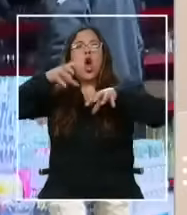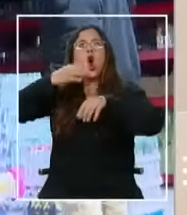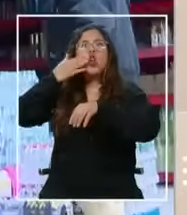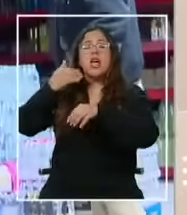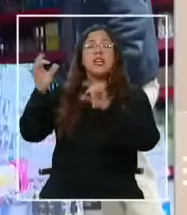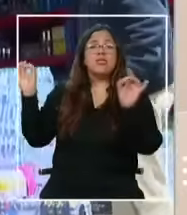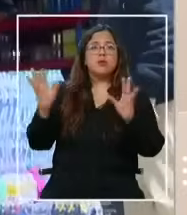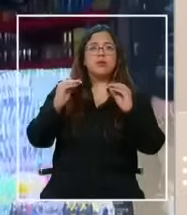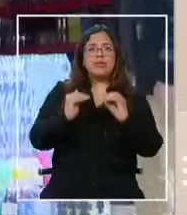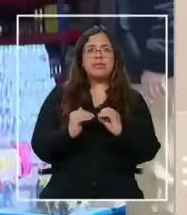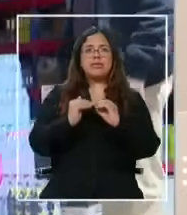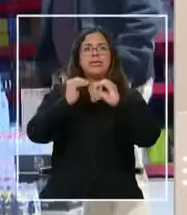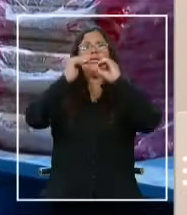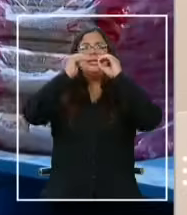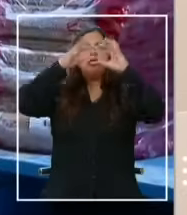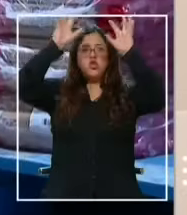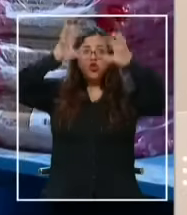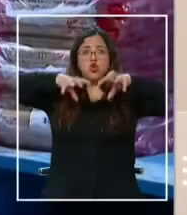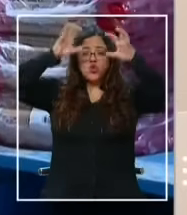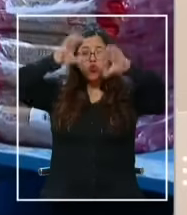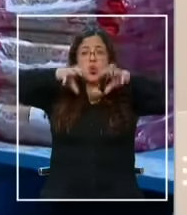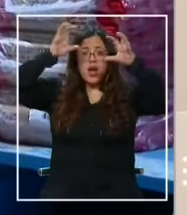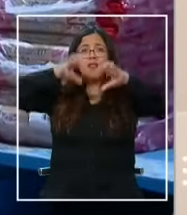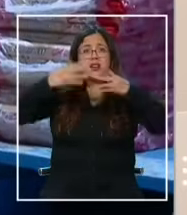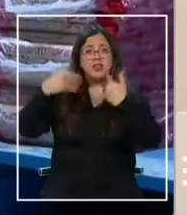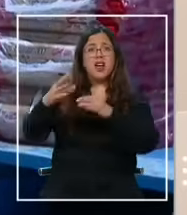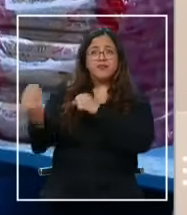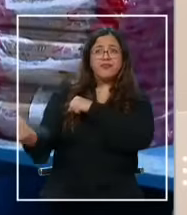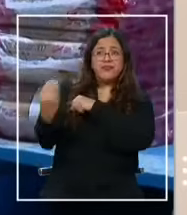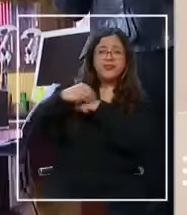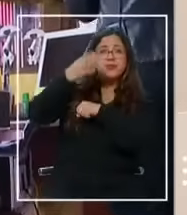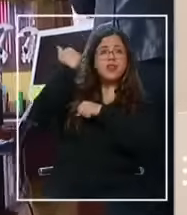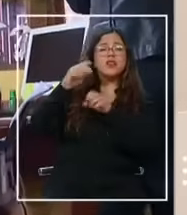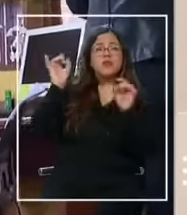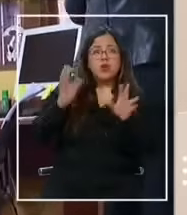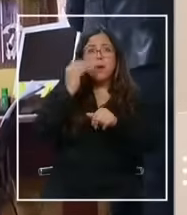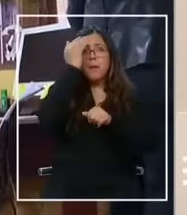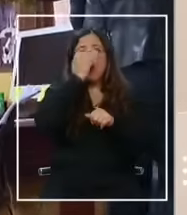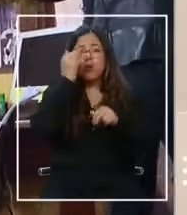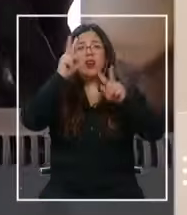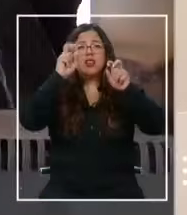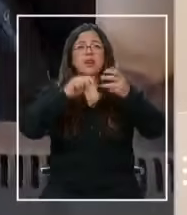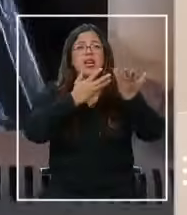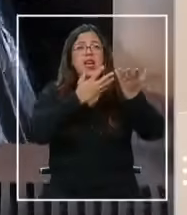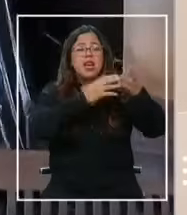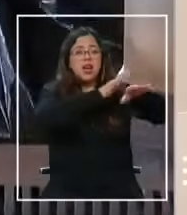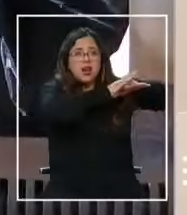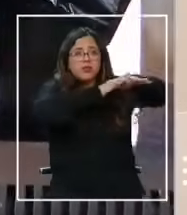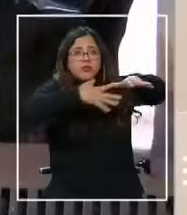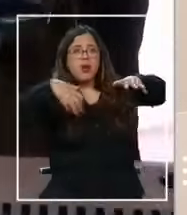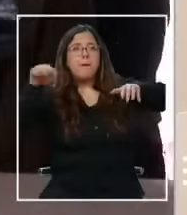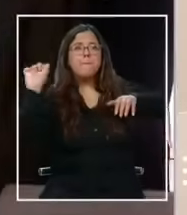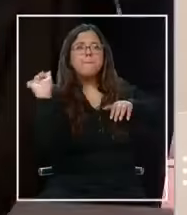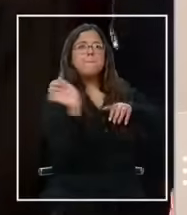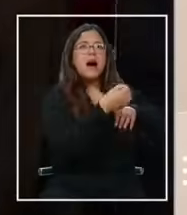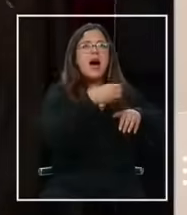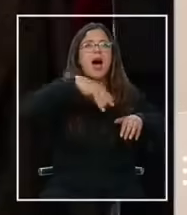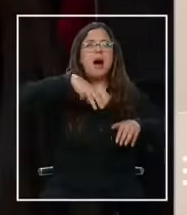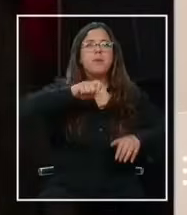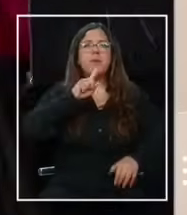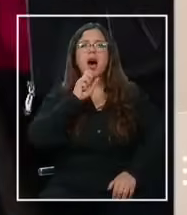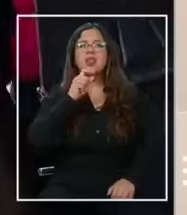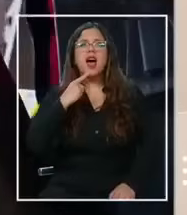con la isoterma alta como lo han mencionado en algunas ocasiones meteorólogos es la preocupación que puede ocurrir con este caudal del río mataquito que ya conocemos las